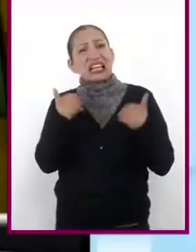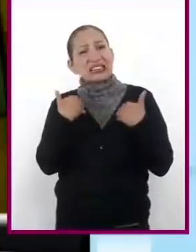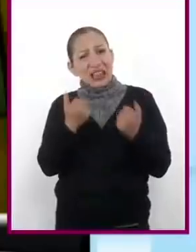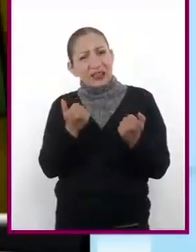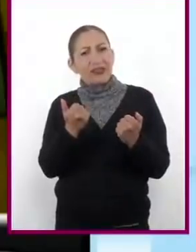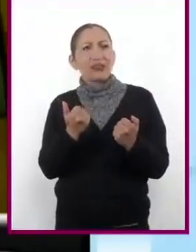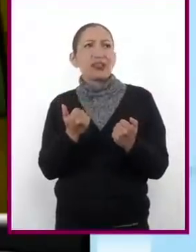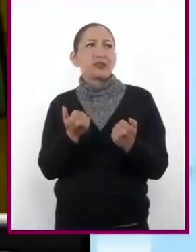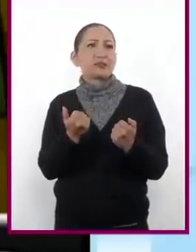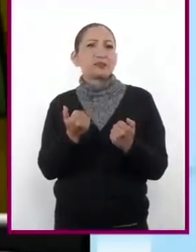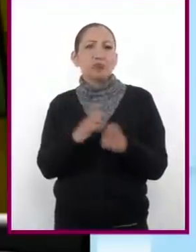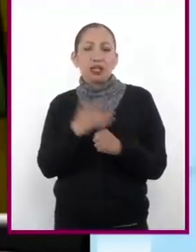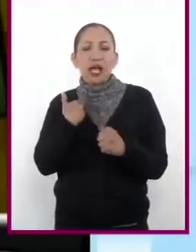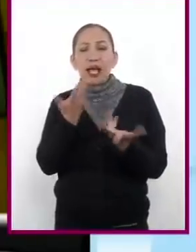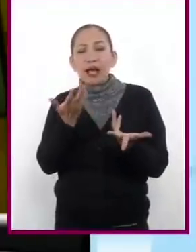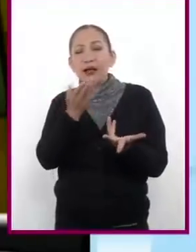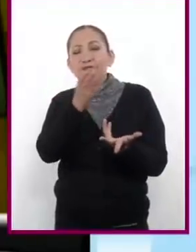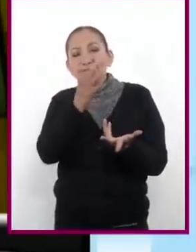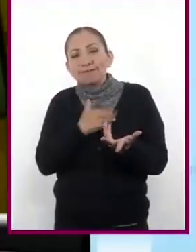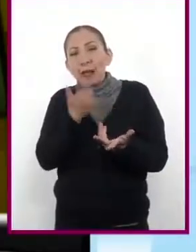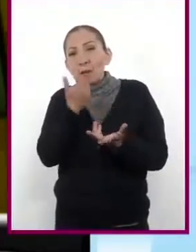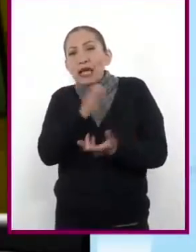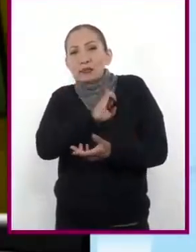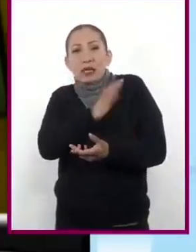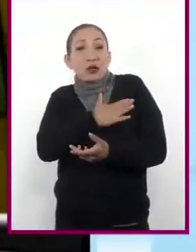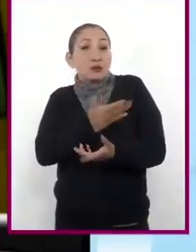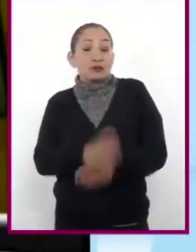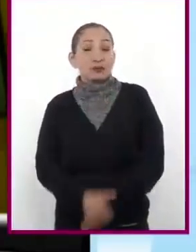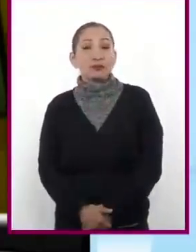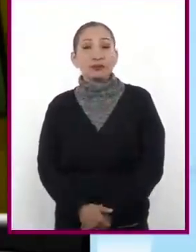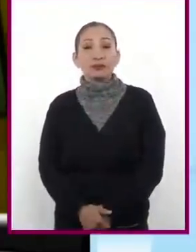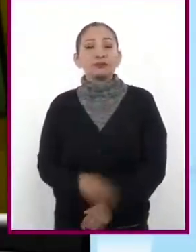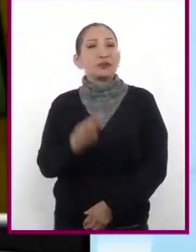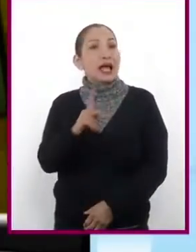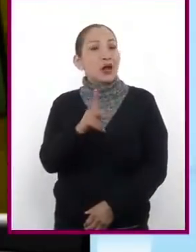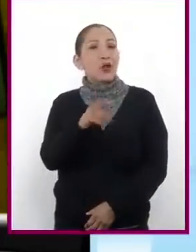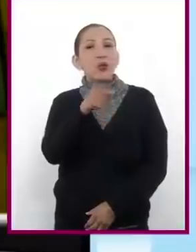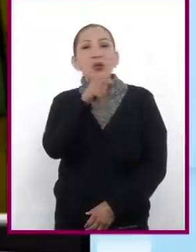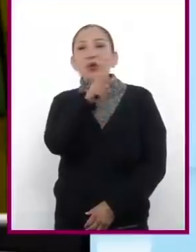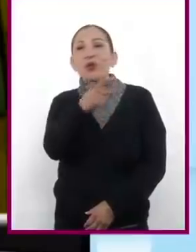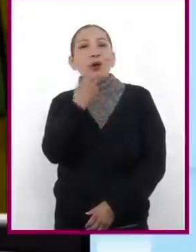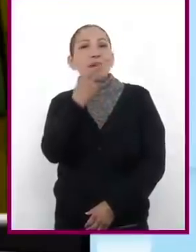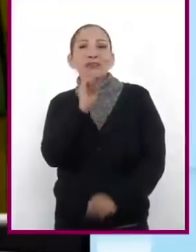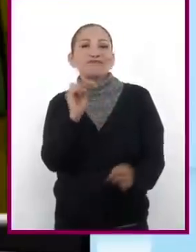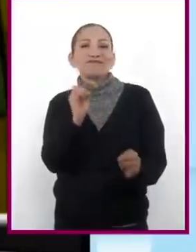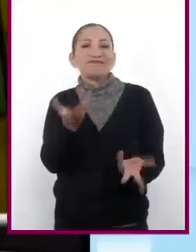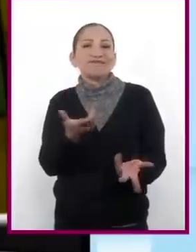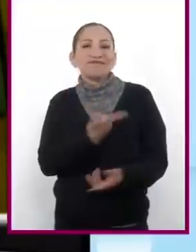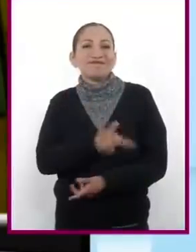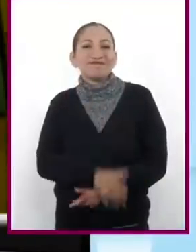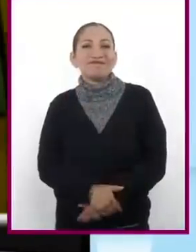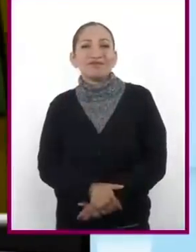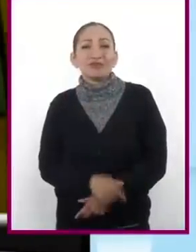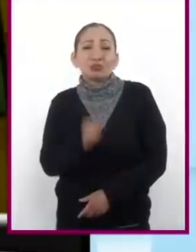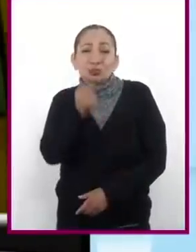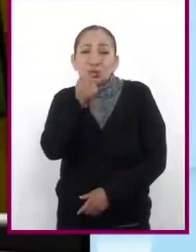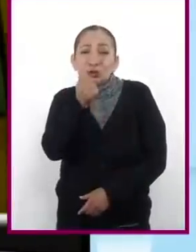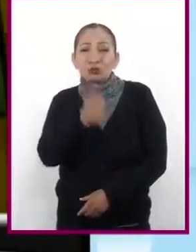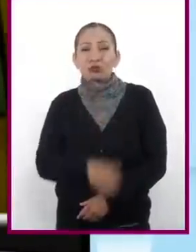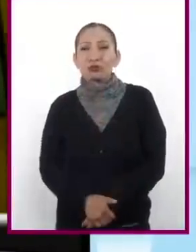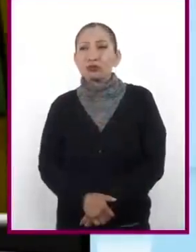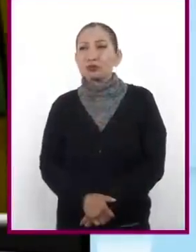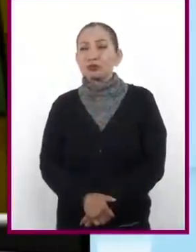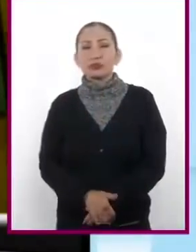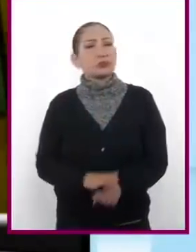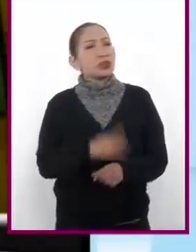entender porque nos contestan bien en español, pero no lo hablan, poco. ¿Y a qué